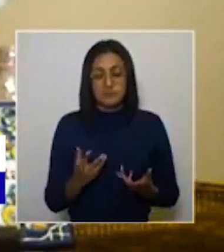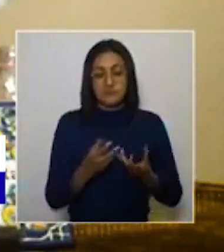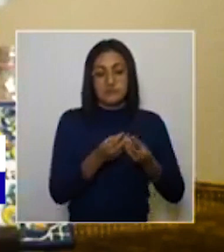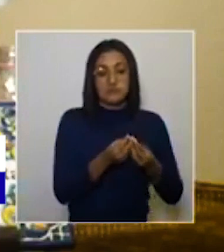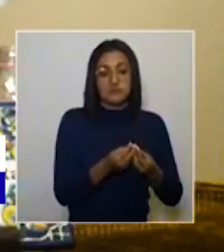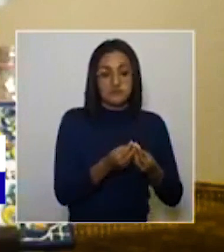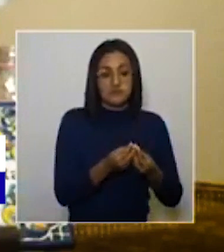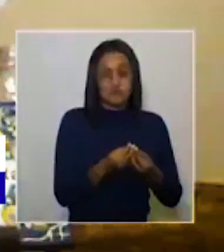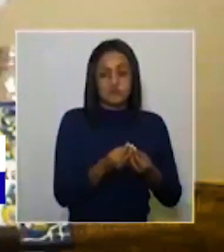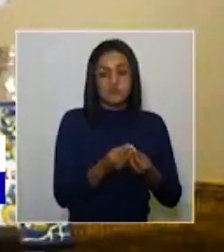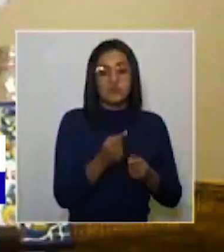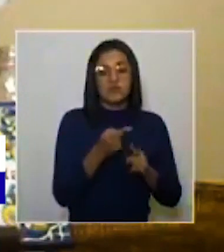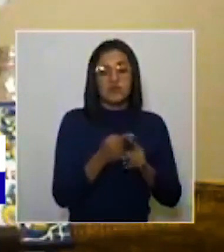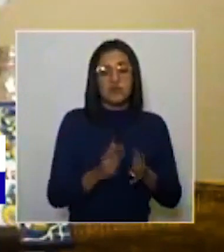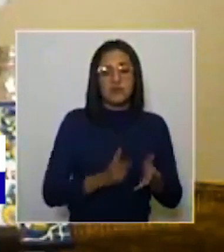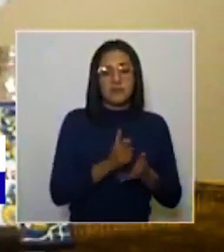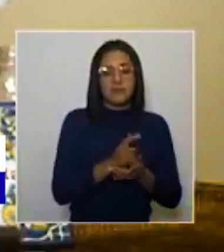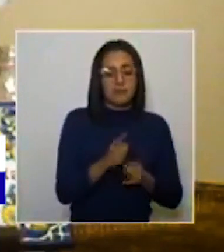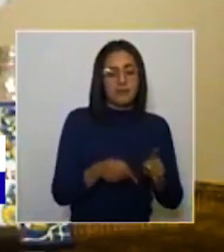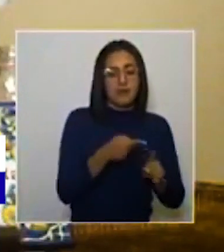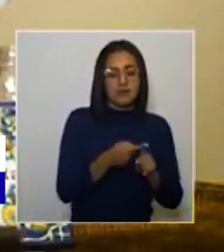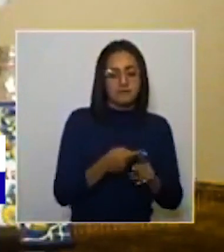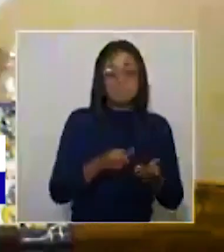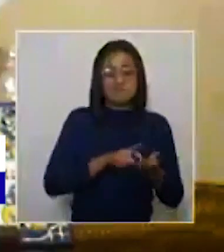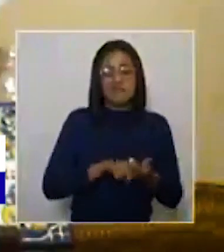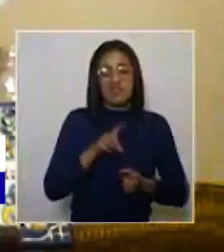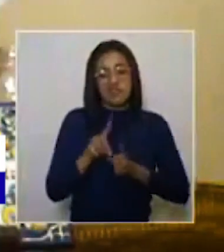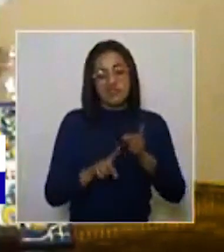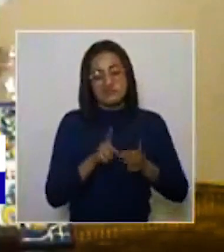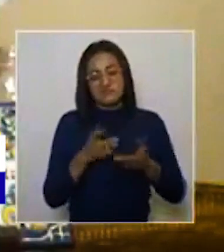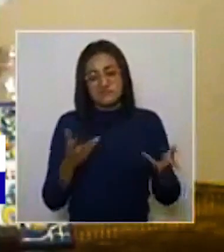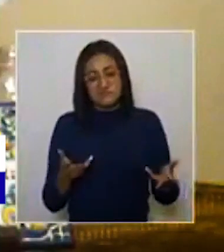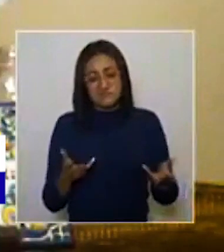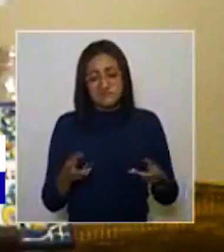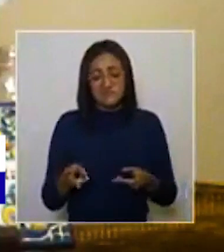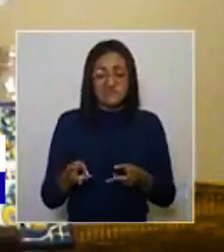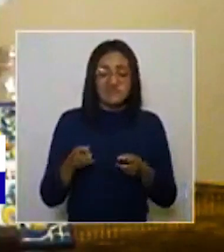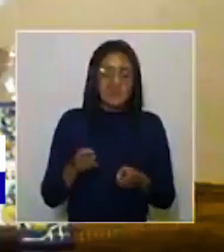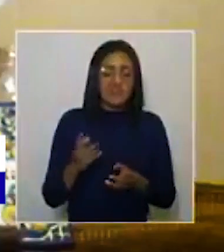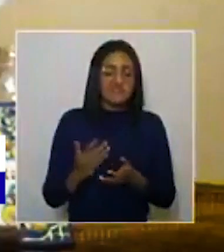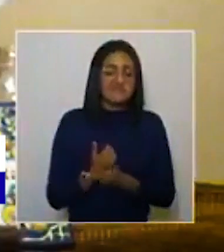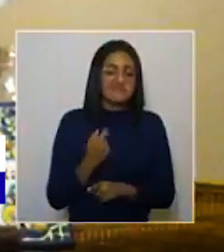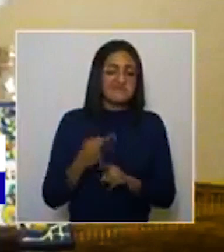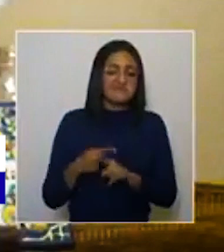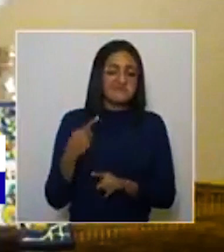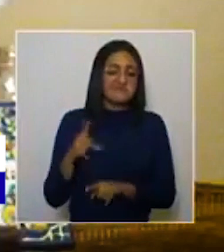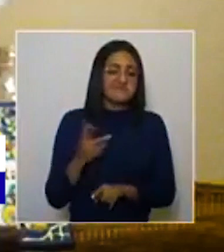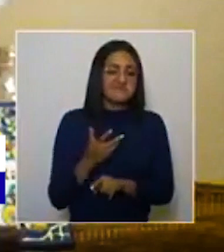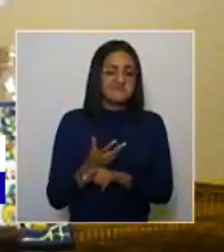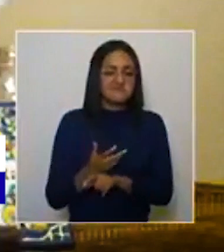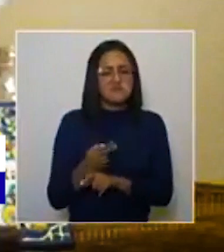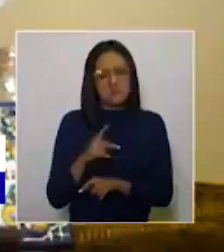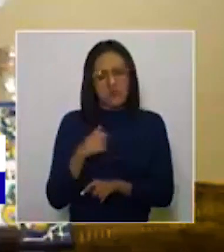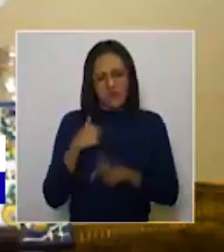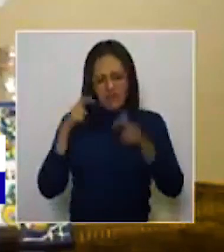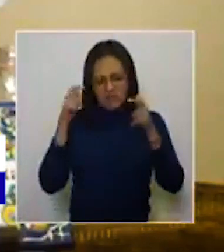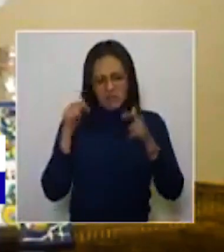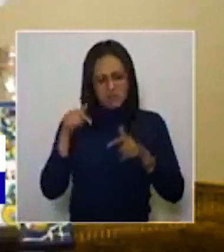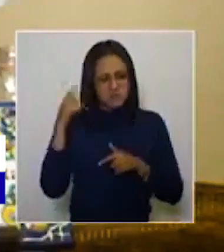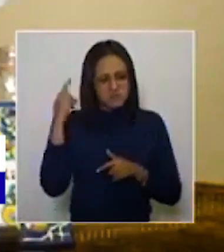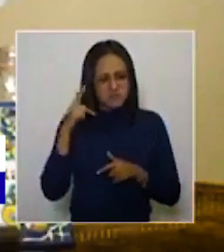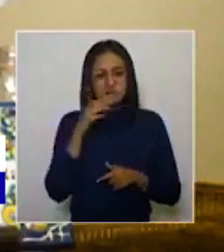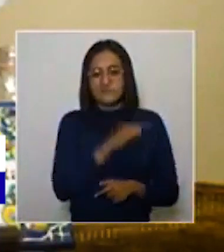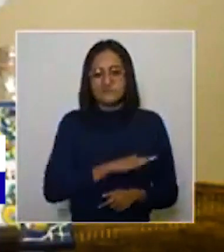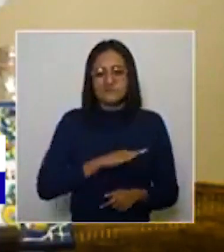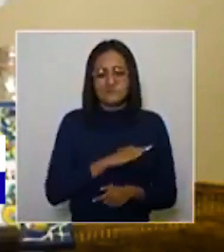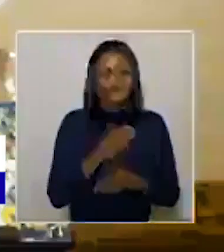económicas hasta en el deporte nos robaron el partido el pueblo es nuestro campeón felicidades